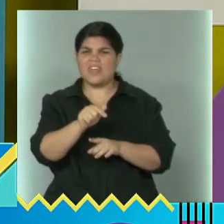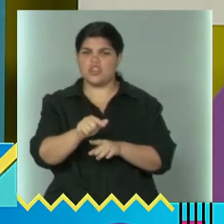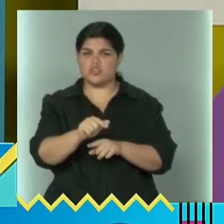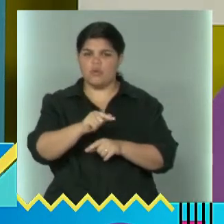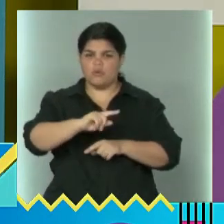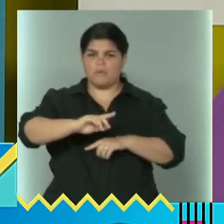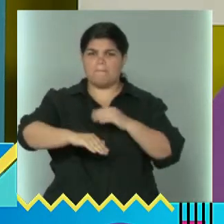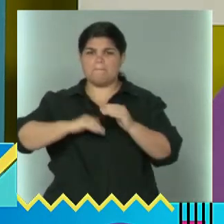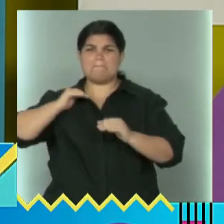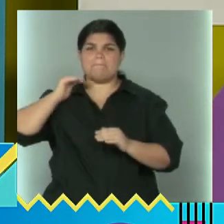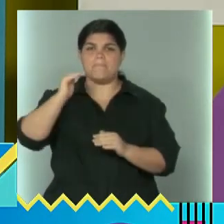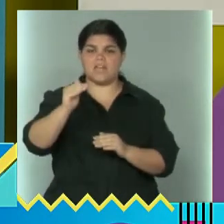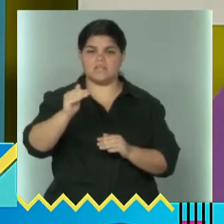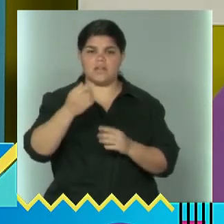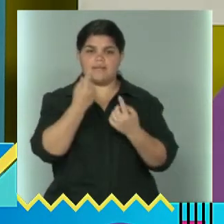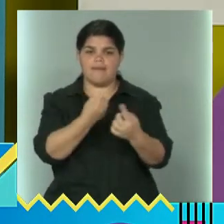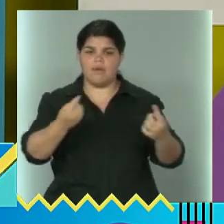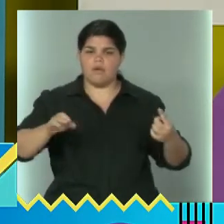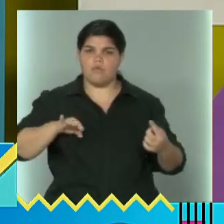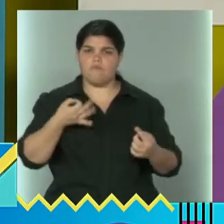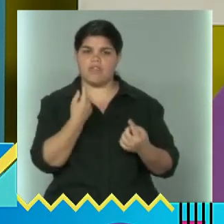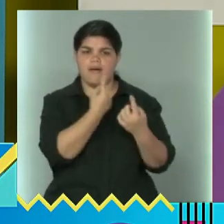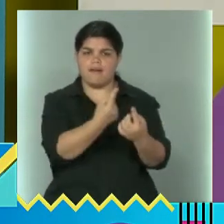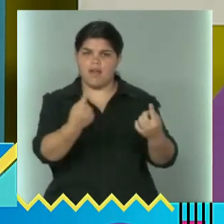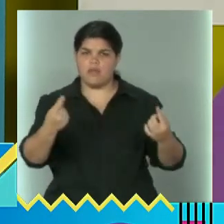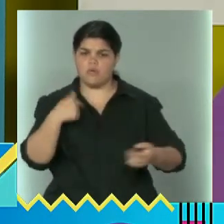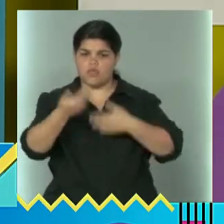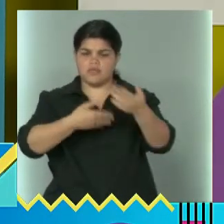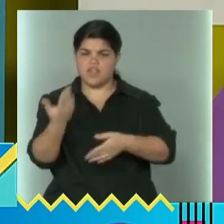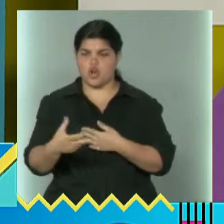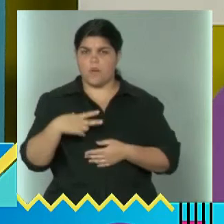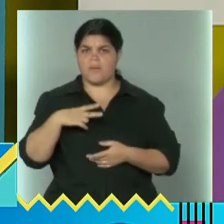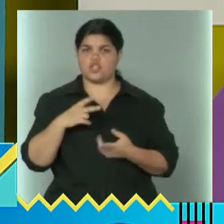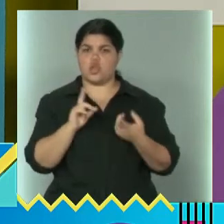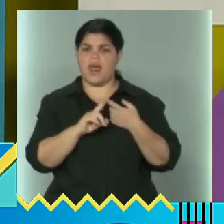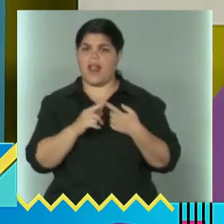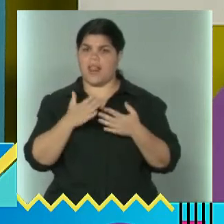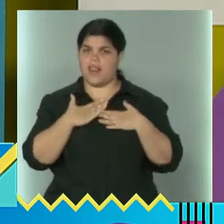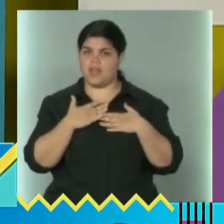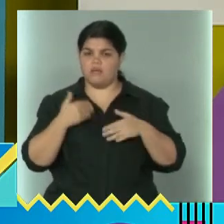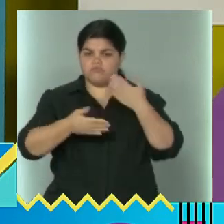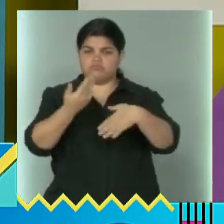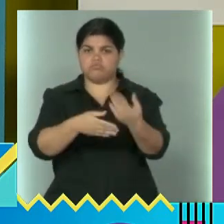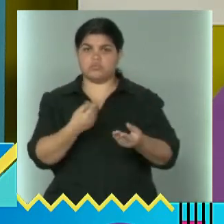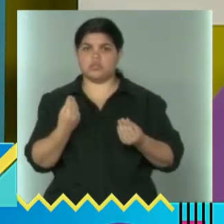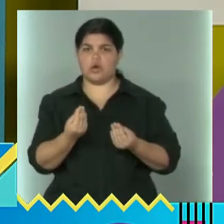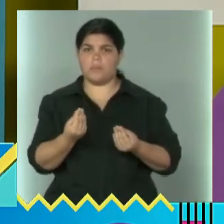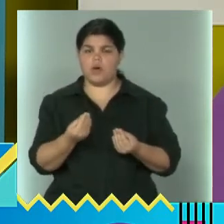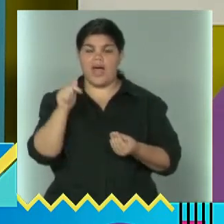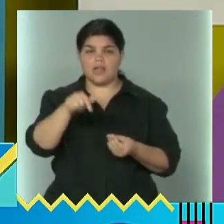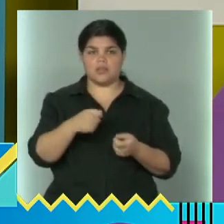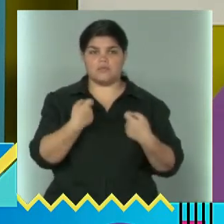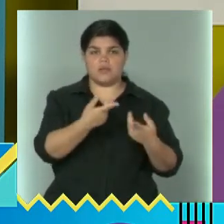misma de la persona, a uno mismo, a esto del desarrollo personal. ¿Dónde está la línea en la que esos conceptos se pueden aplicar